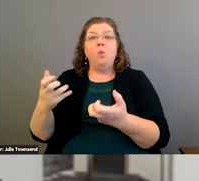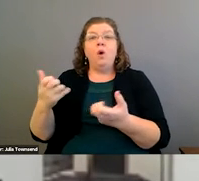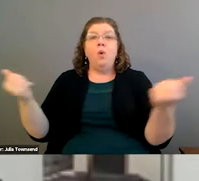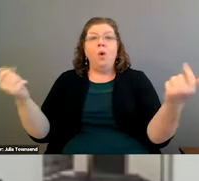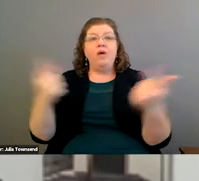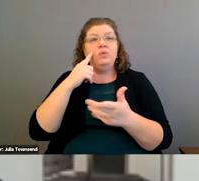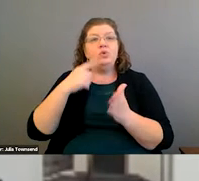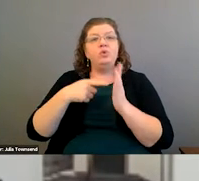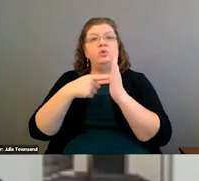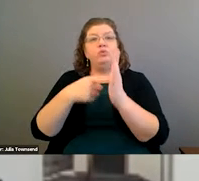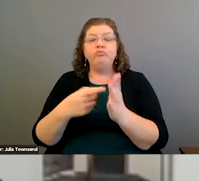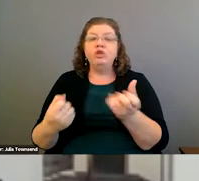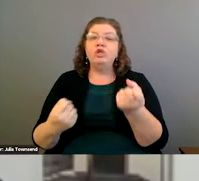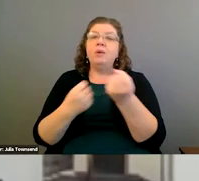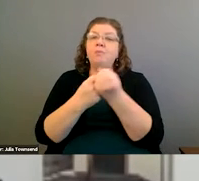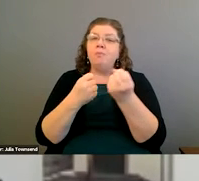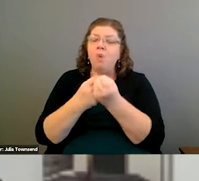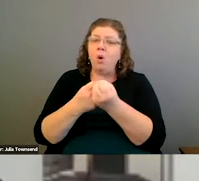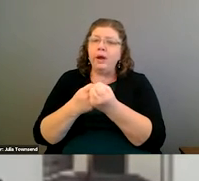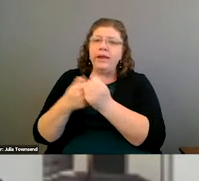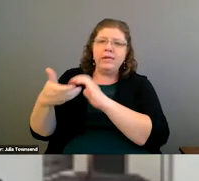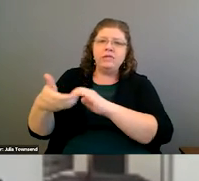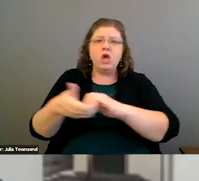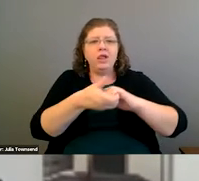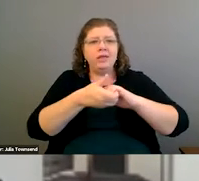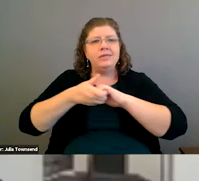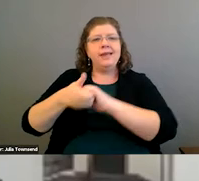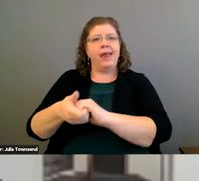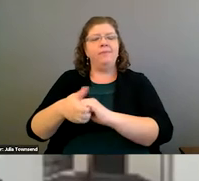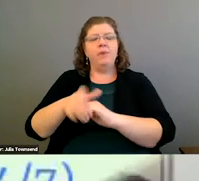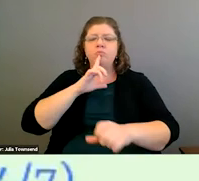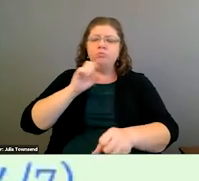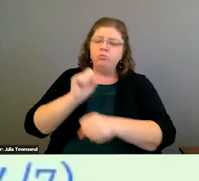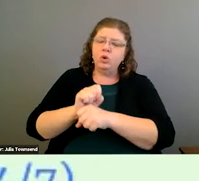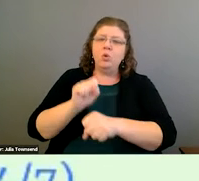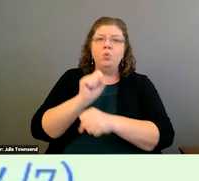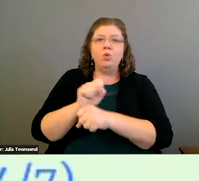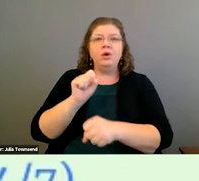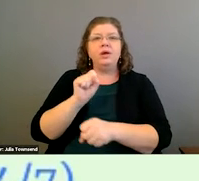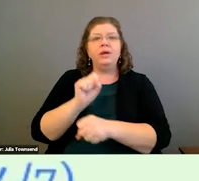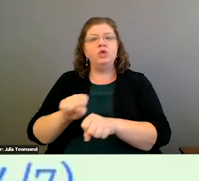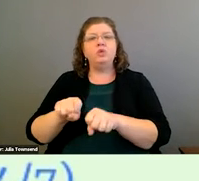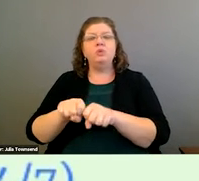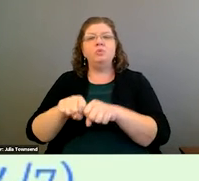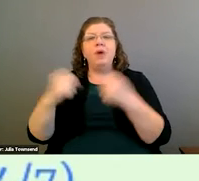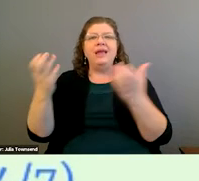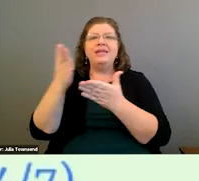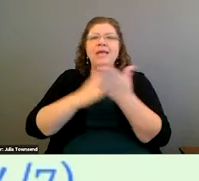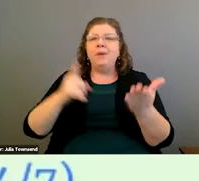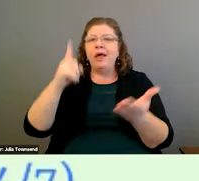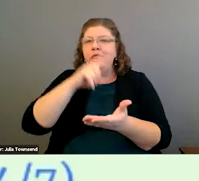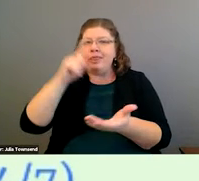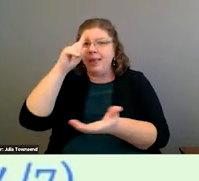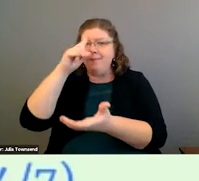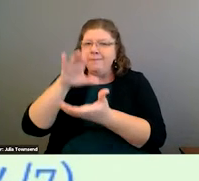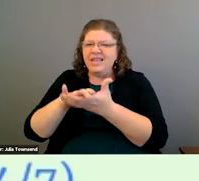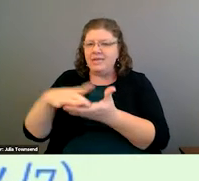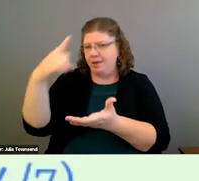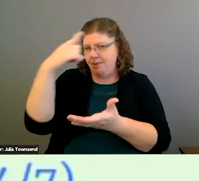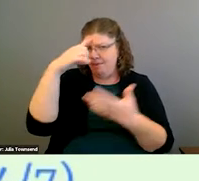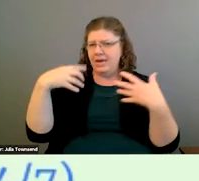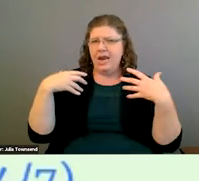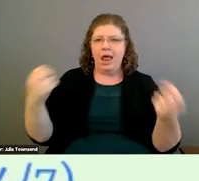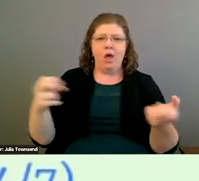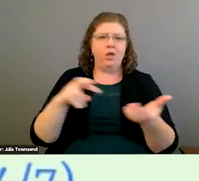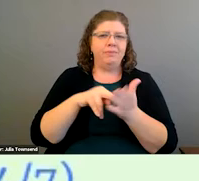salud mental y deseamos pedirles a todos que muestren su apoyo y su solidaridad, realmente trabajando en derrocar algunos